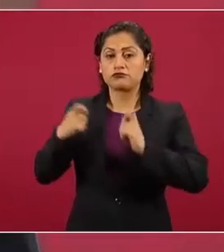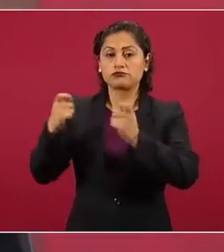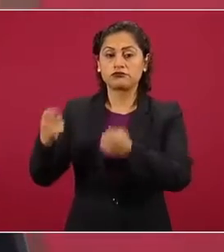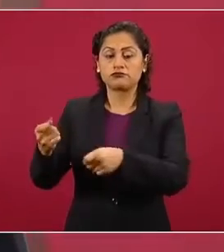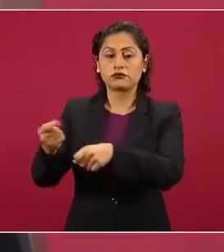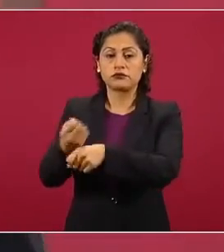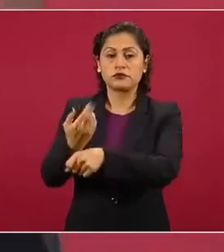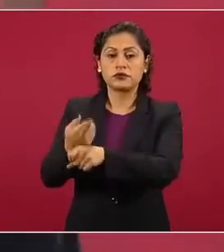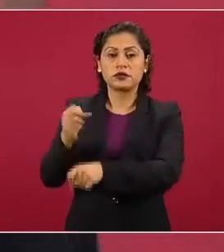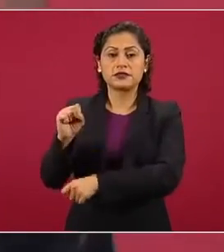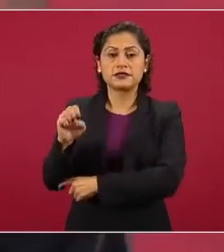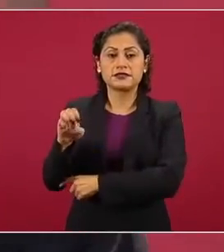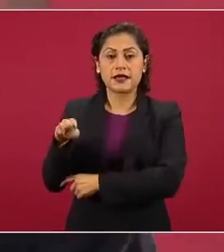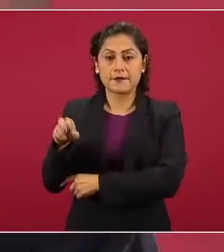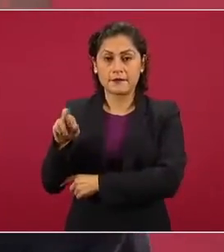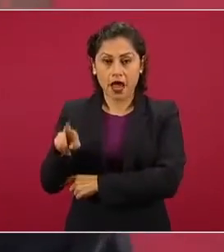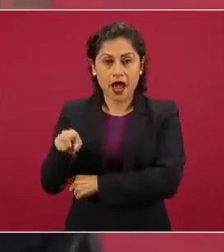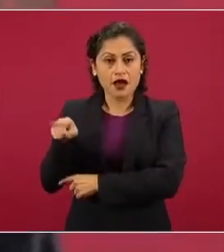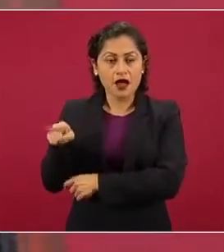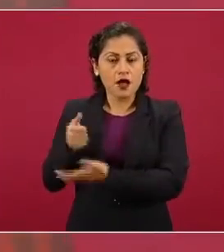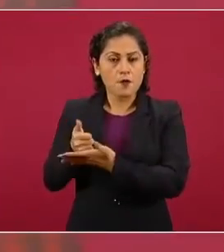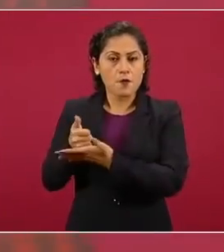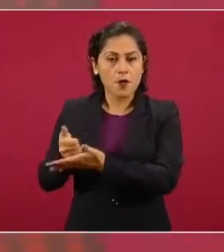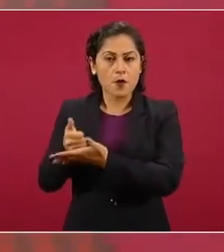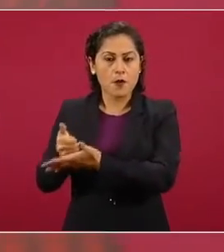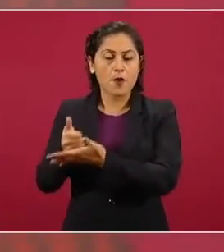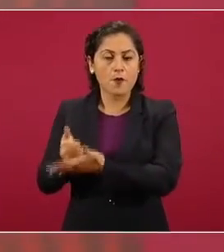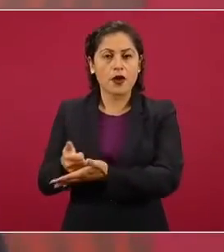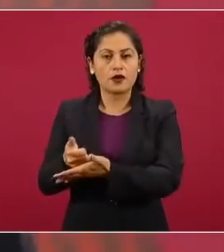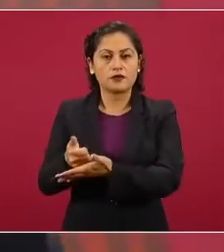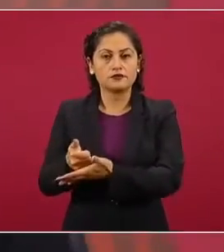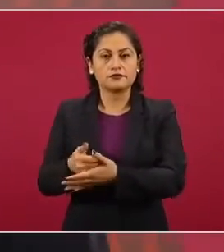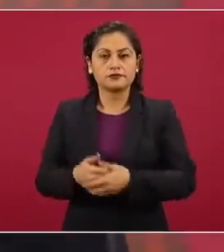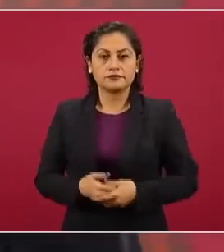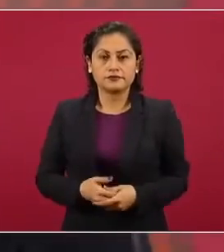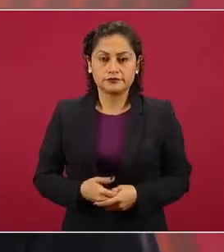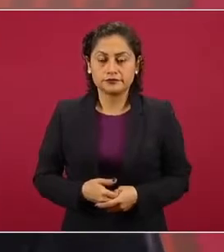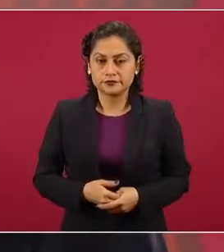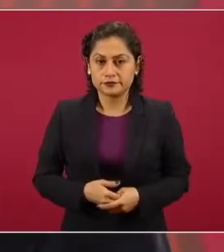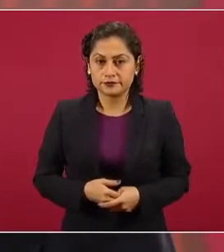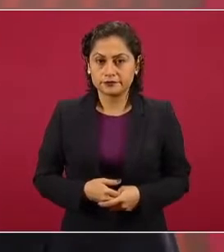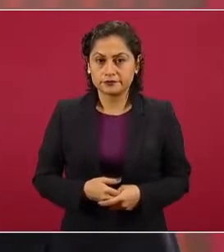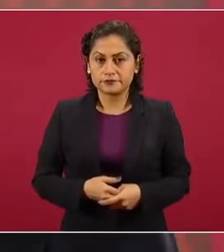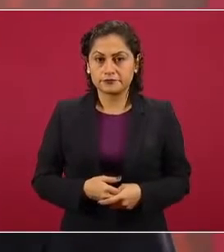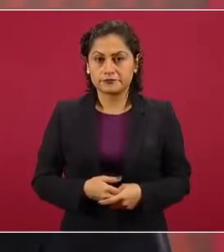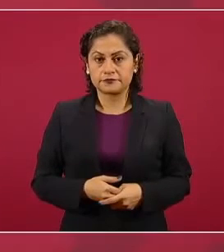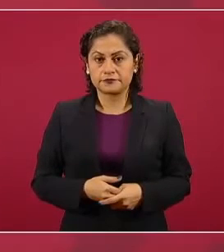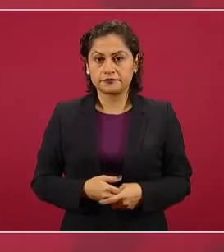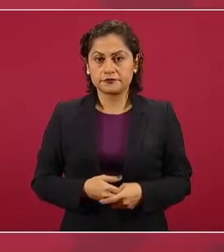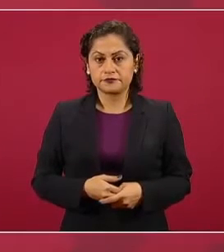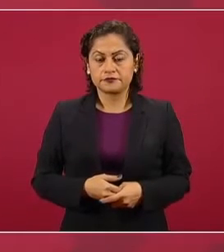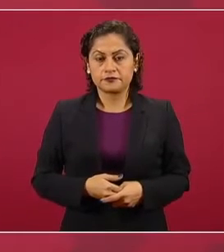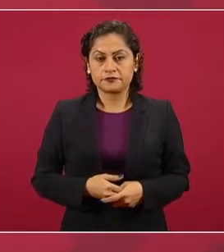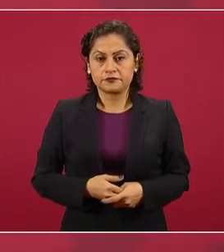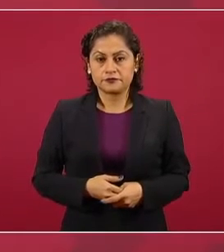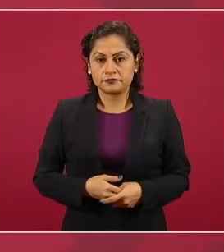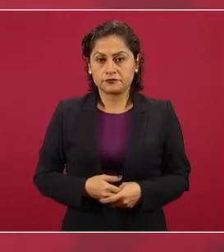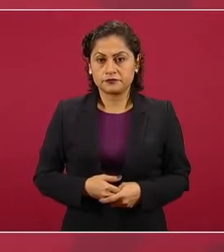Marina, ayudando. Afortunadamente ya